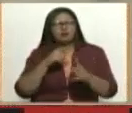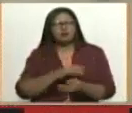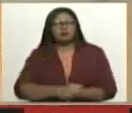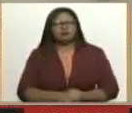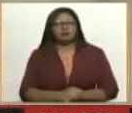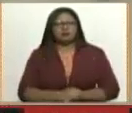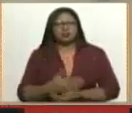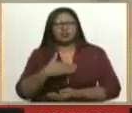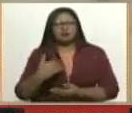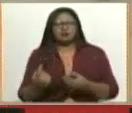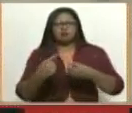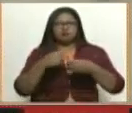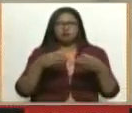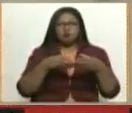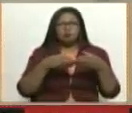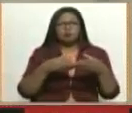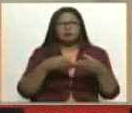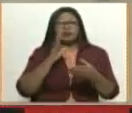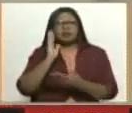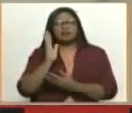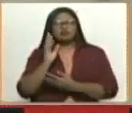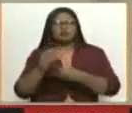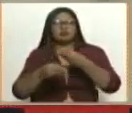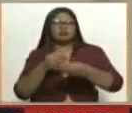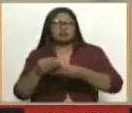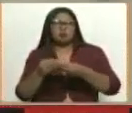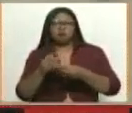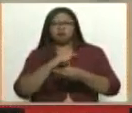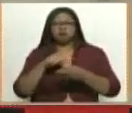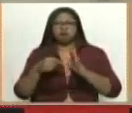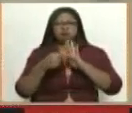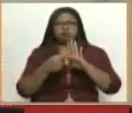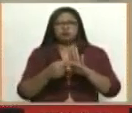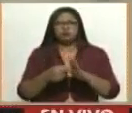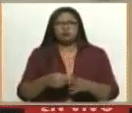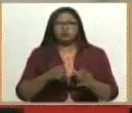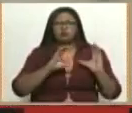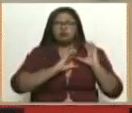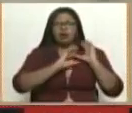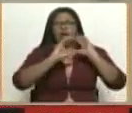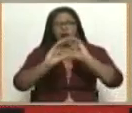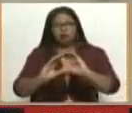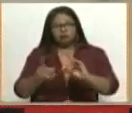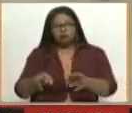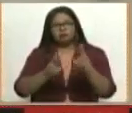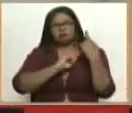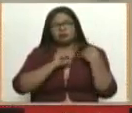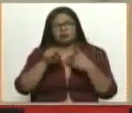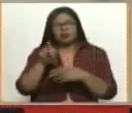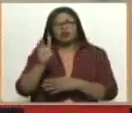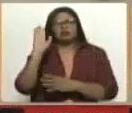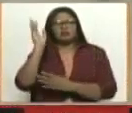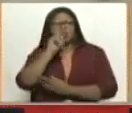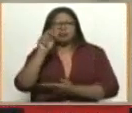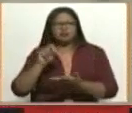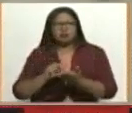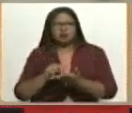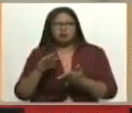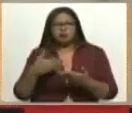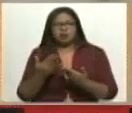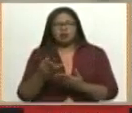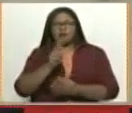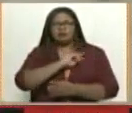quienes suscribimos esta declaración hemos puesto nuestros cargos a la orden de la Asamblea Nacional para que sea el